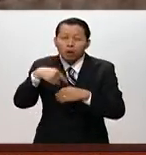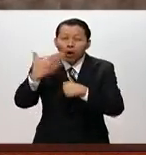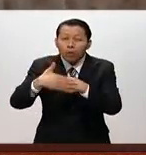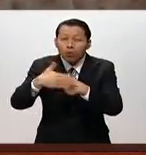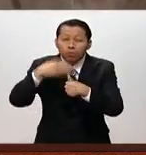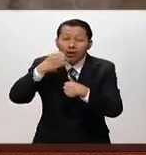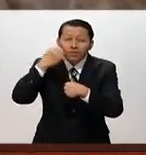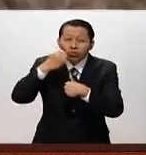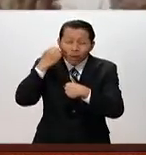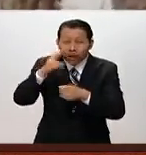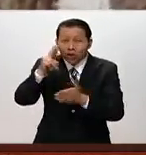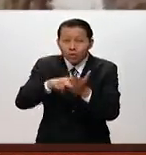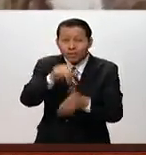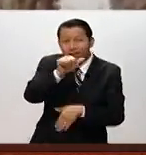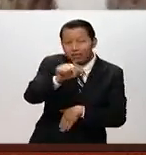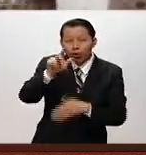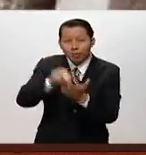escolar